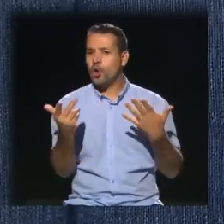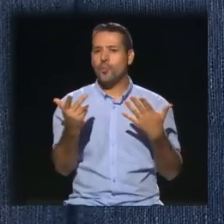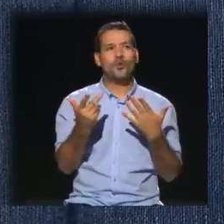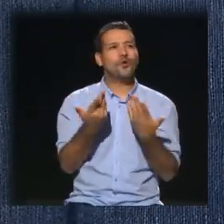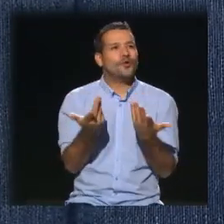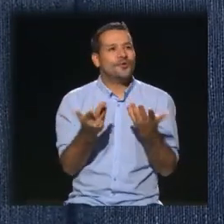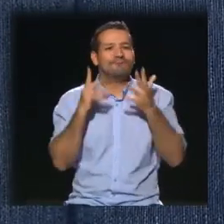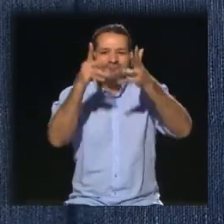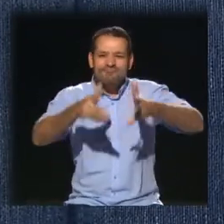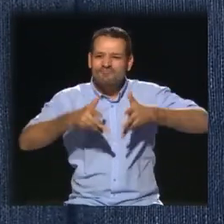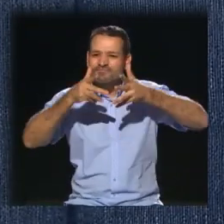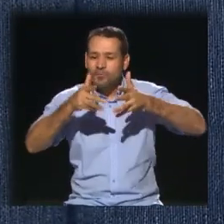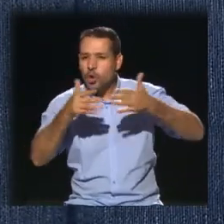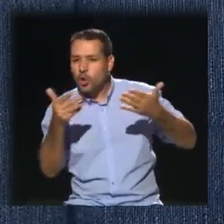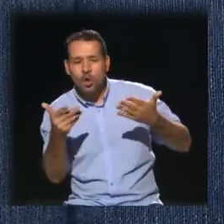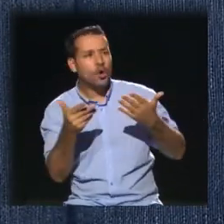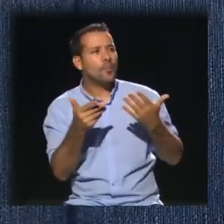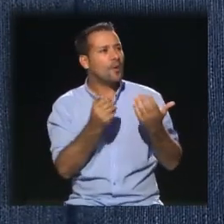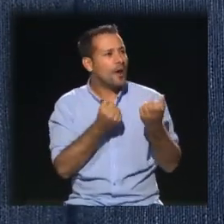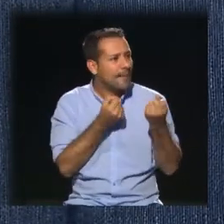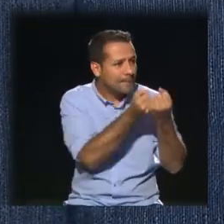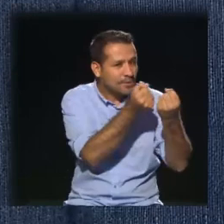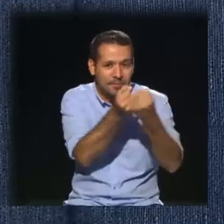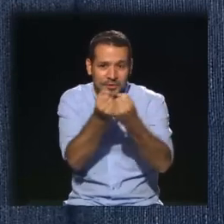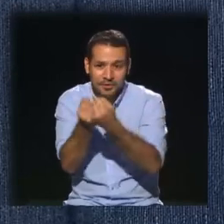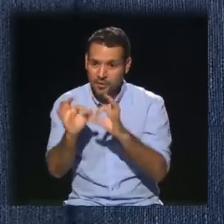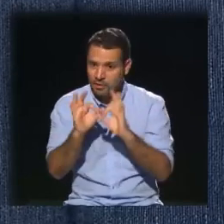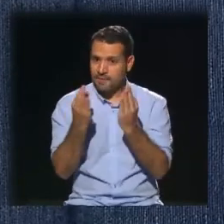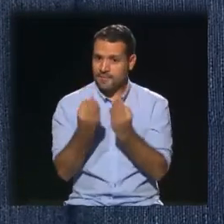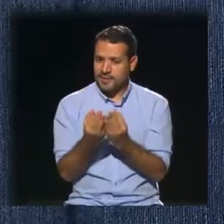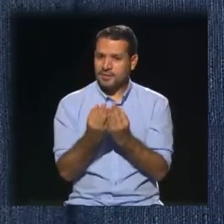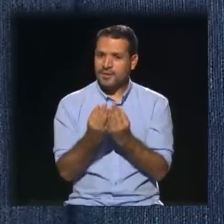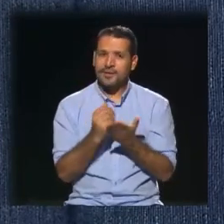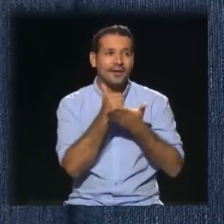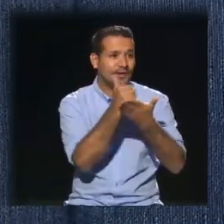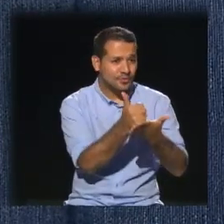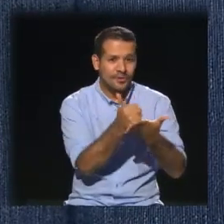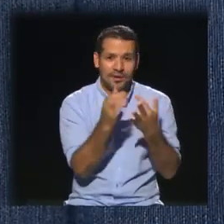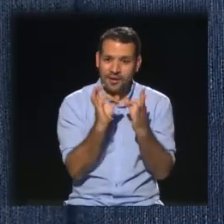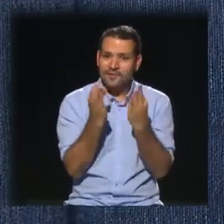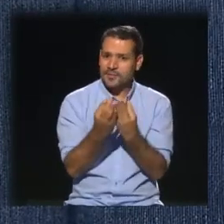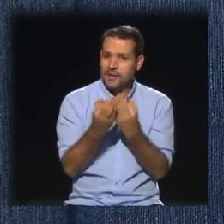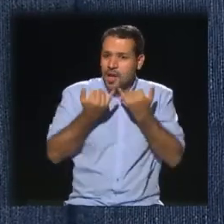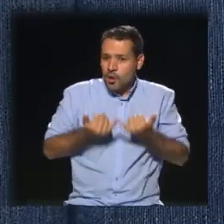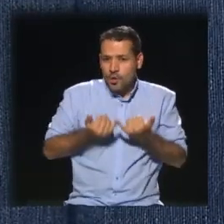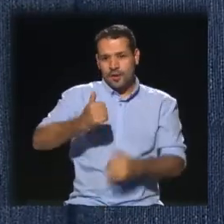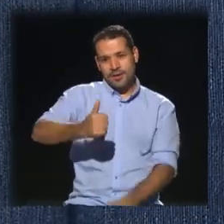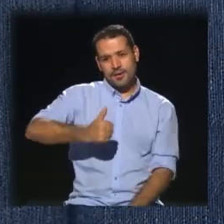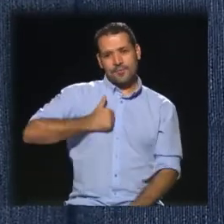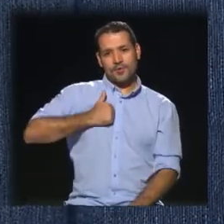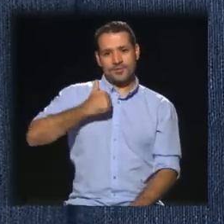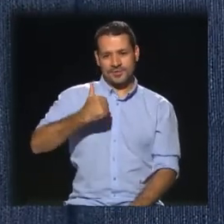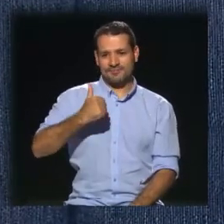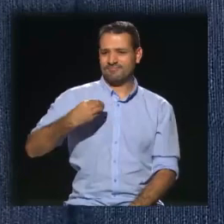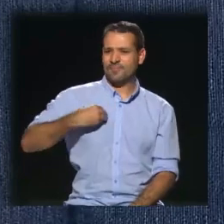se encuentran con la vida familiar y enriquecen no solamente al estudiante, sino hoy en día aprovechar esta oportunidad, y es como